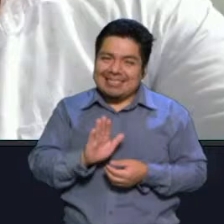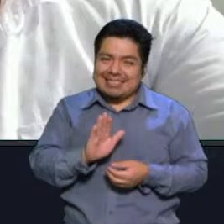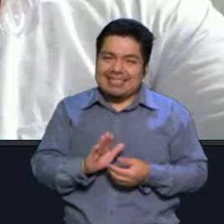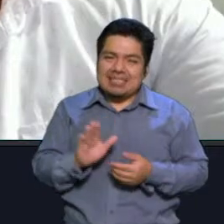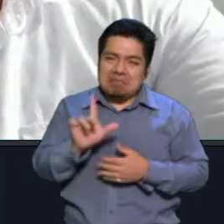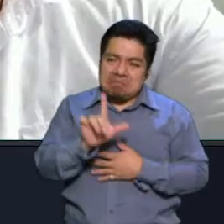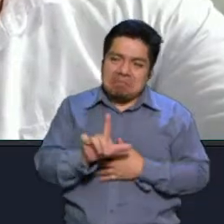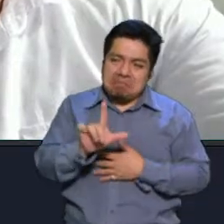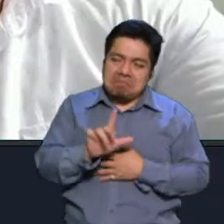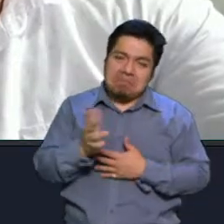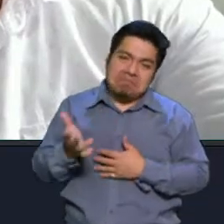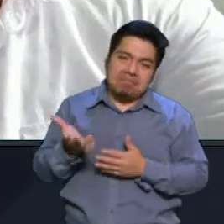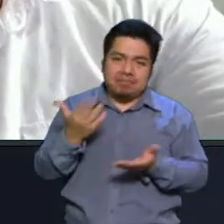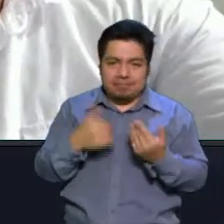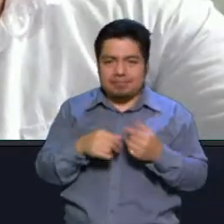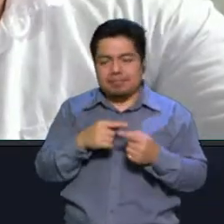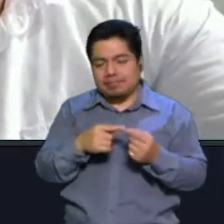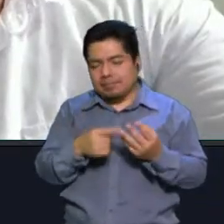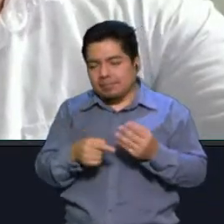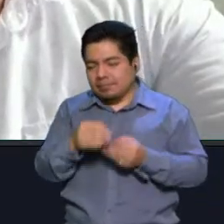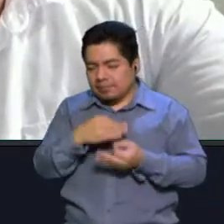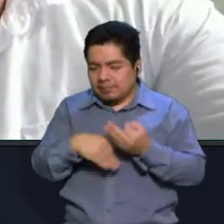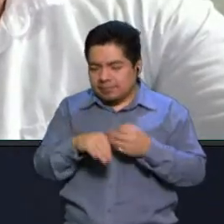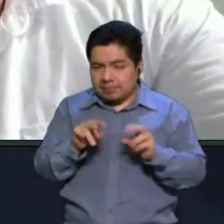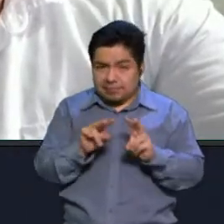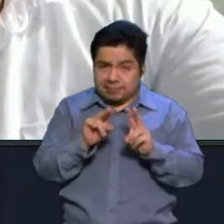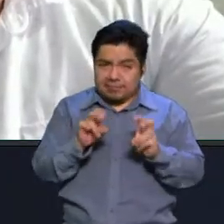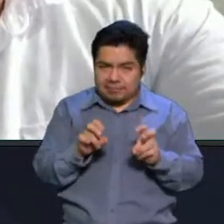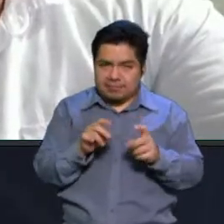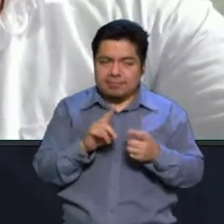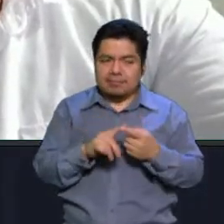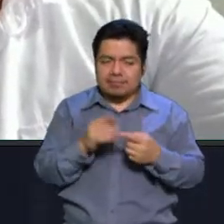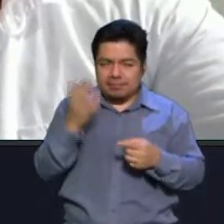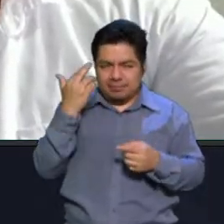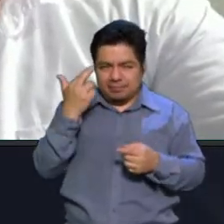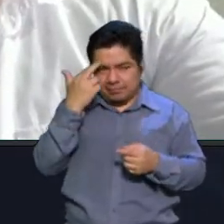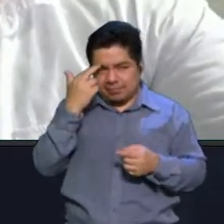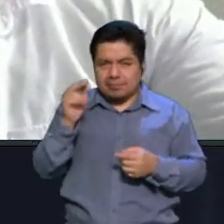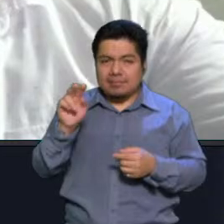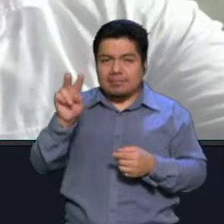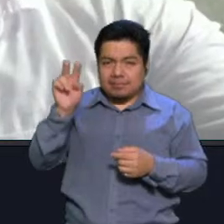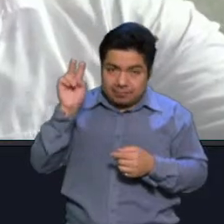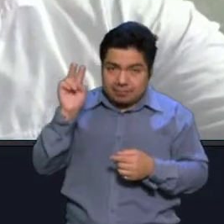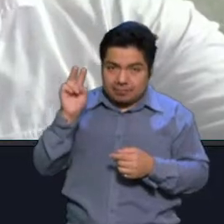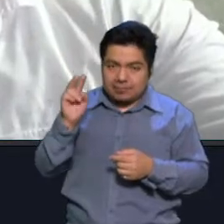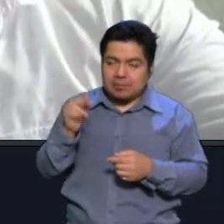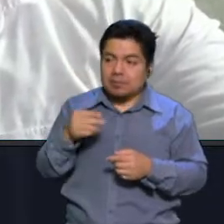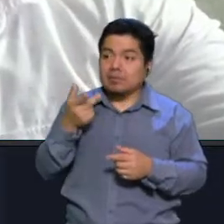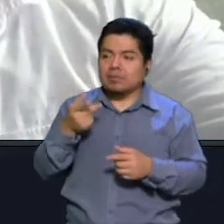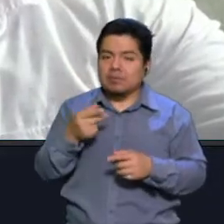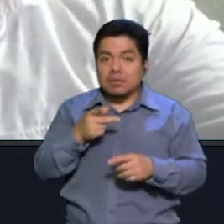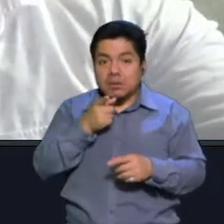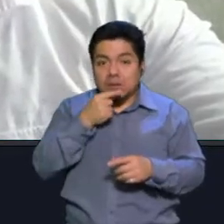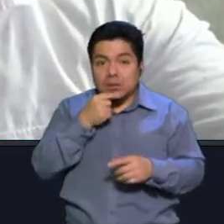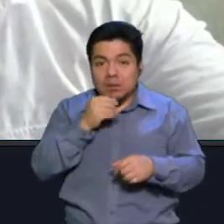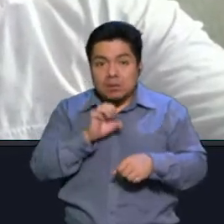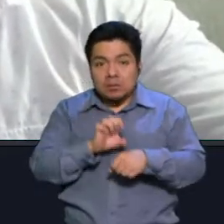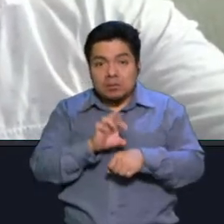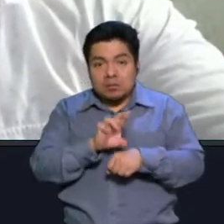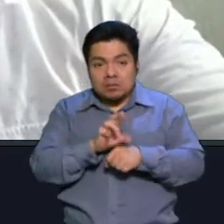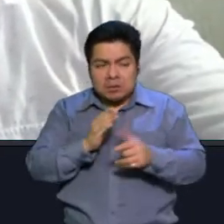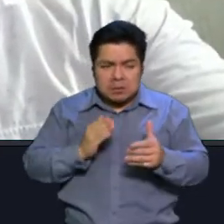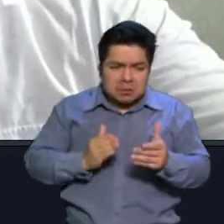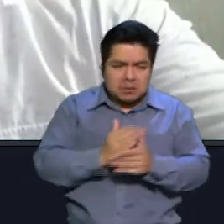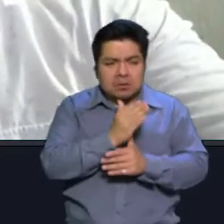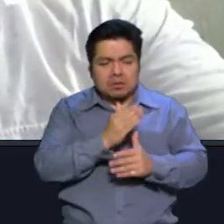porque lo comentábamos, digo, le hemos estado dando seguimiento a este tema. Estábamos en nuestra sección de los viernes en el momento en el que la policía ecuatoriana entró a la embajada